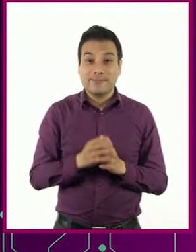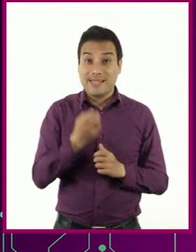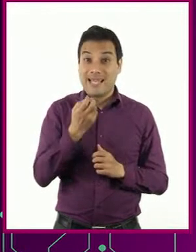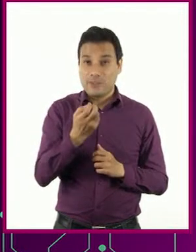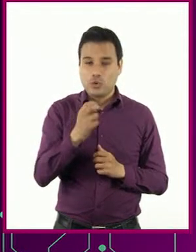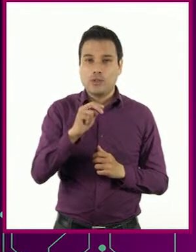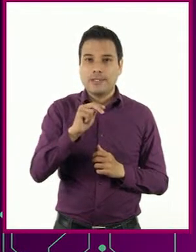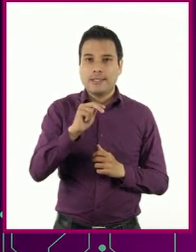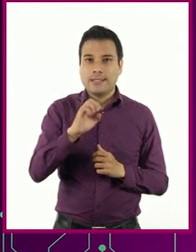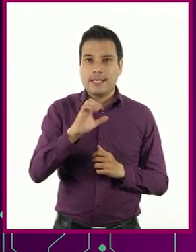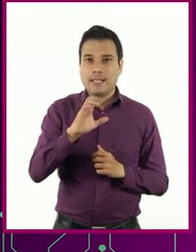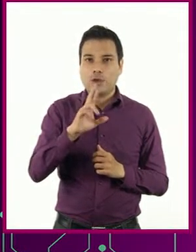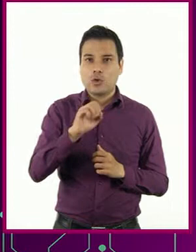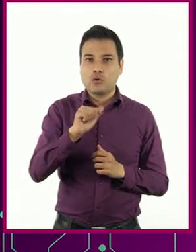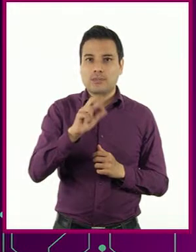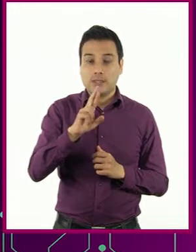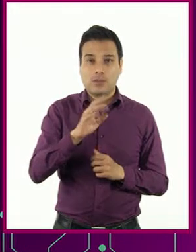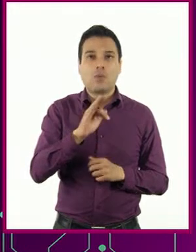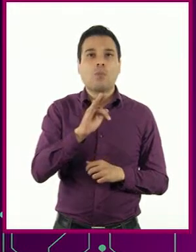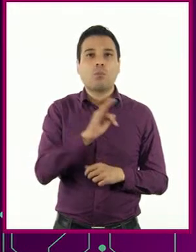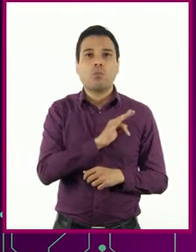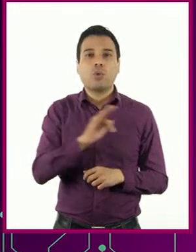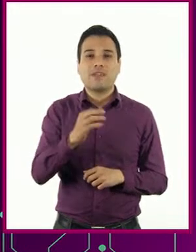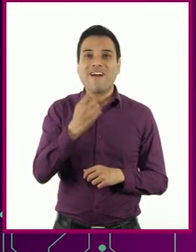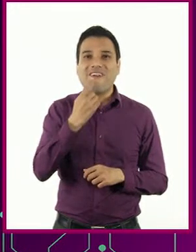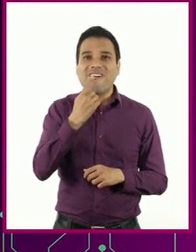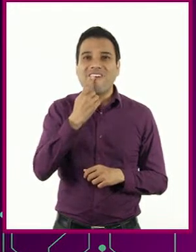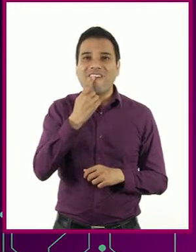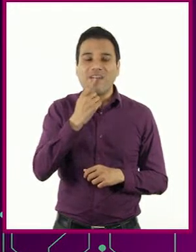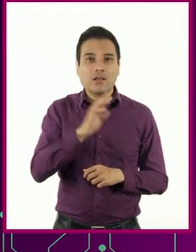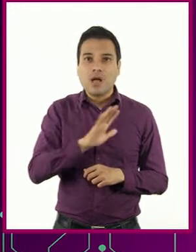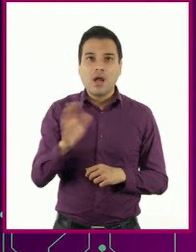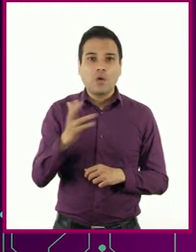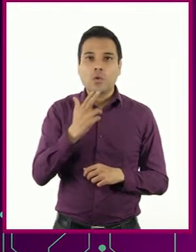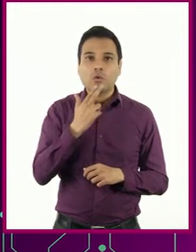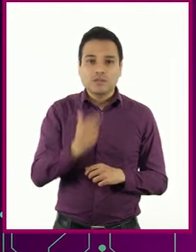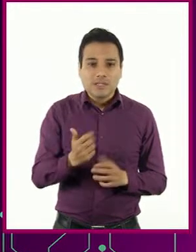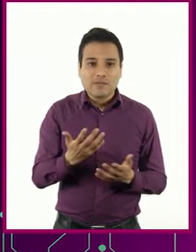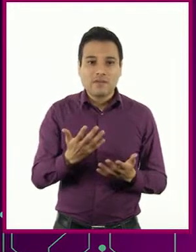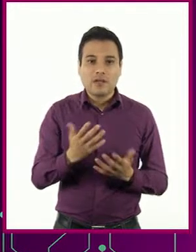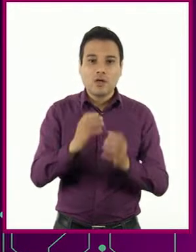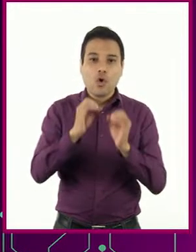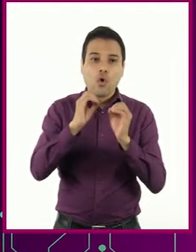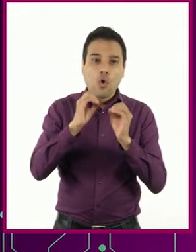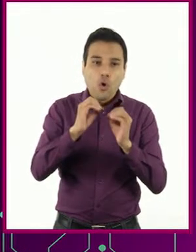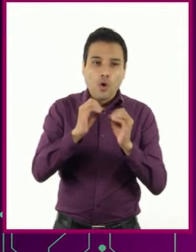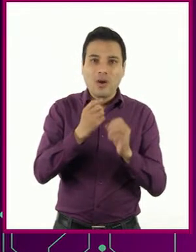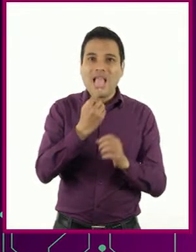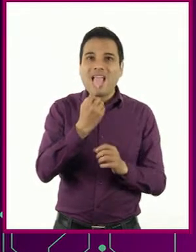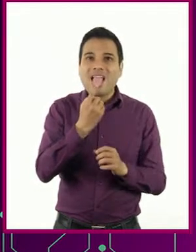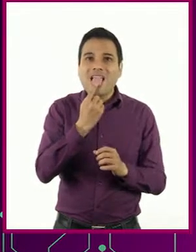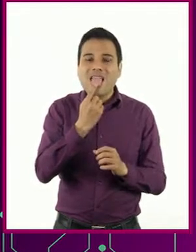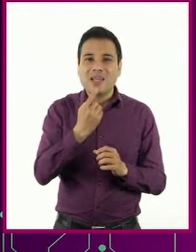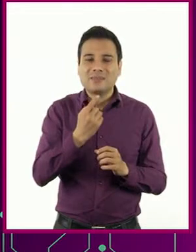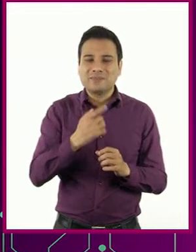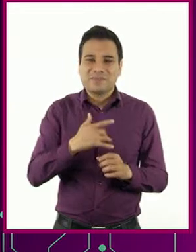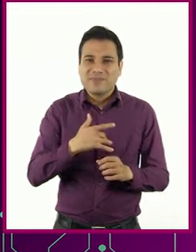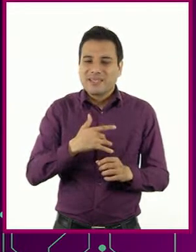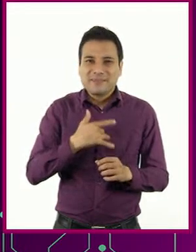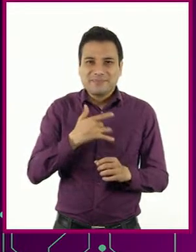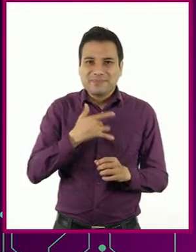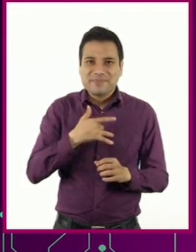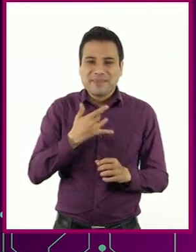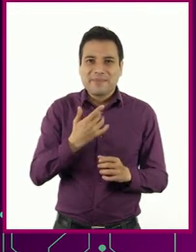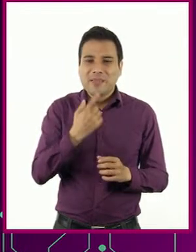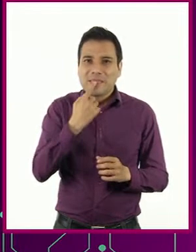decir, causar la muerte del tejido blando, fracturar una pieza dental, afectar las papilas gustativas e